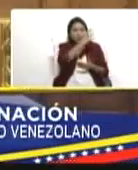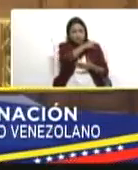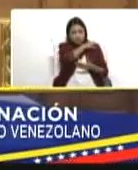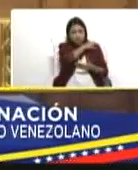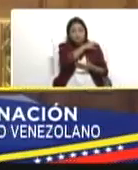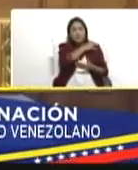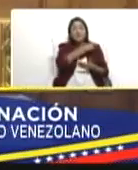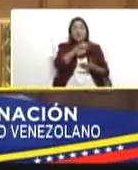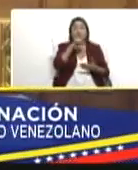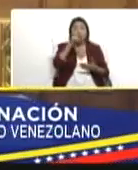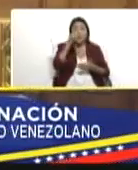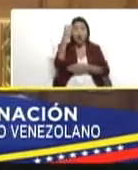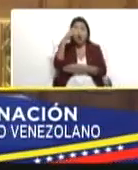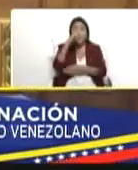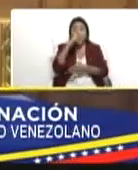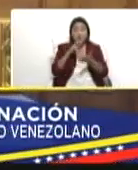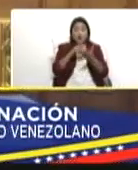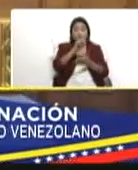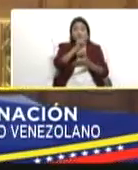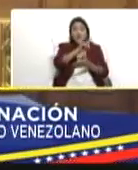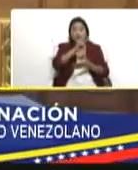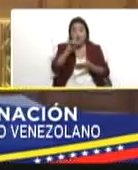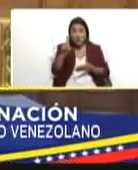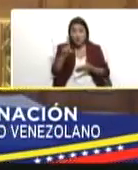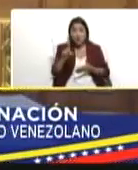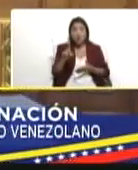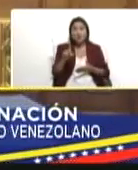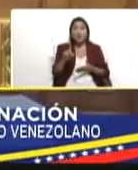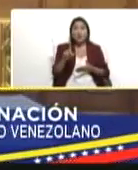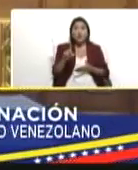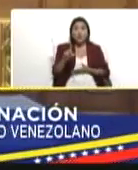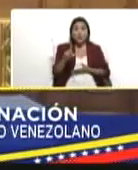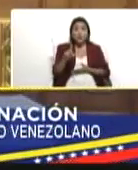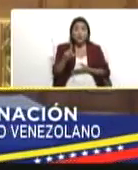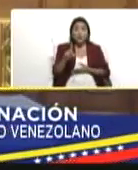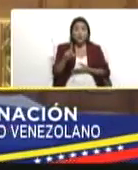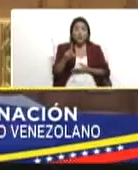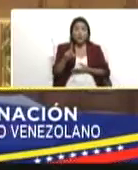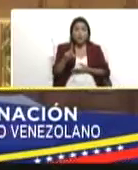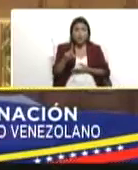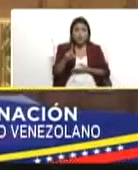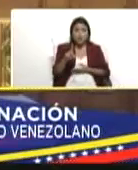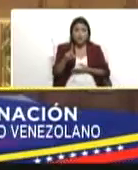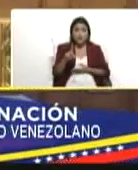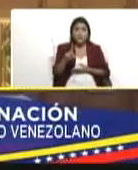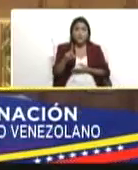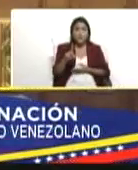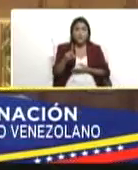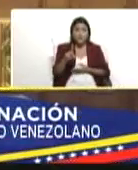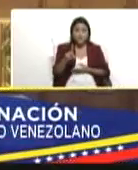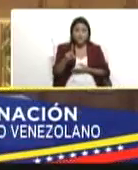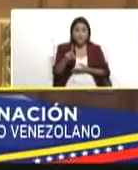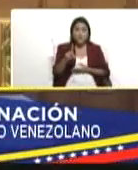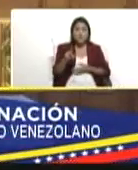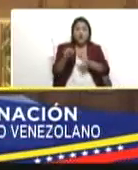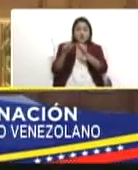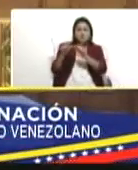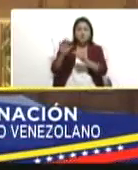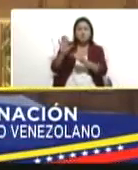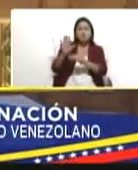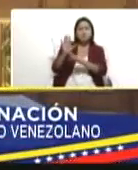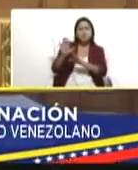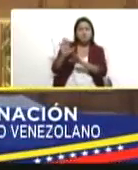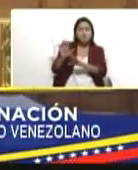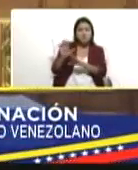Colombia en el año 2021 también ag gente durmiente en el seno de la Fuerza Armada que yo